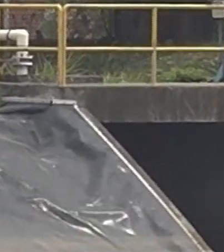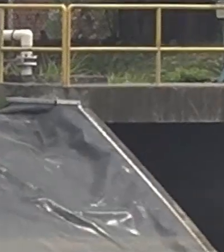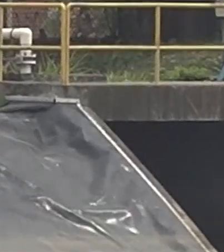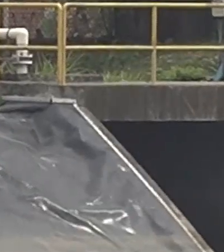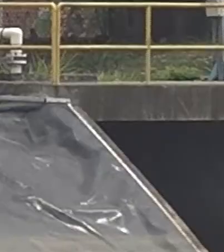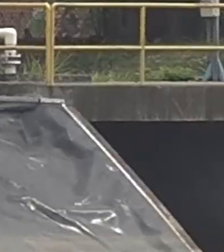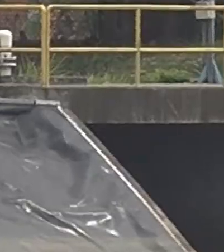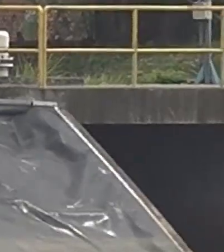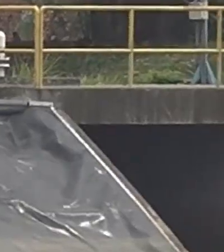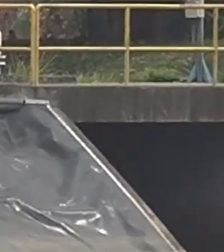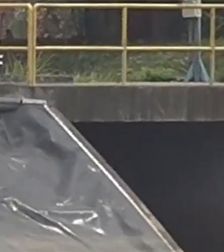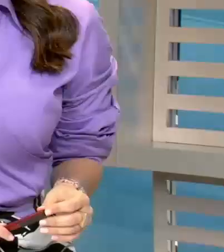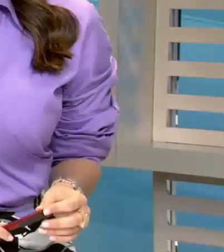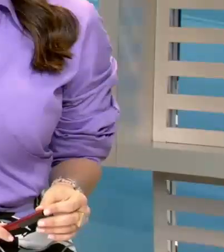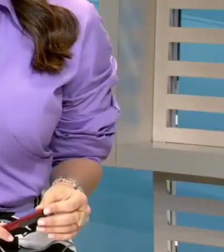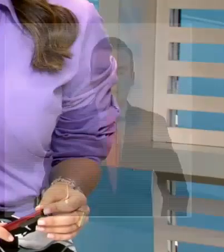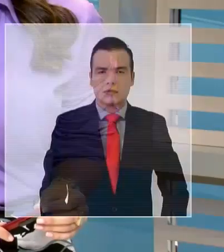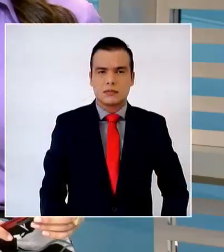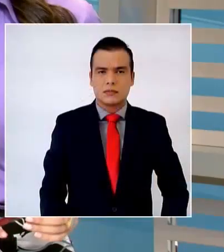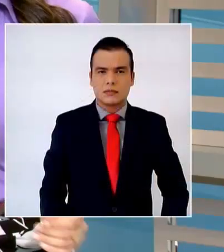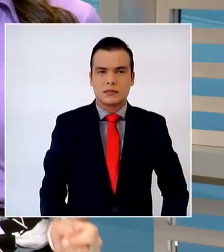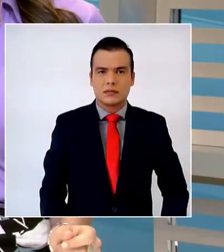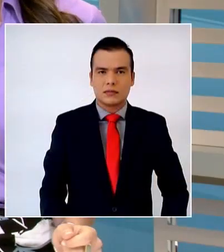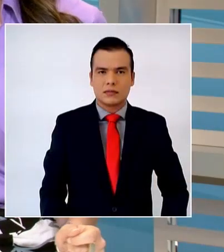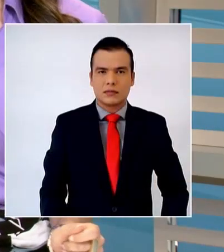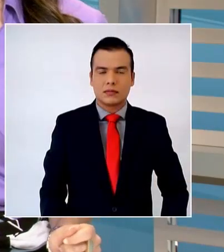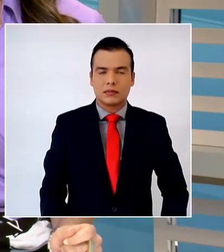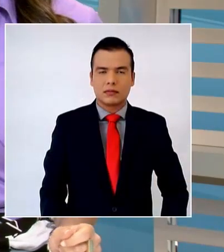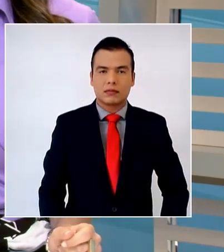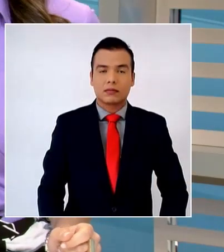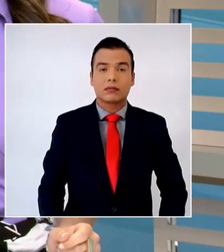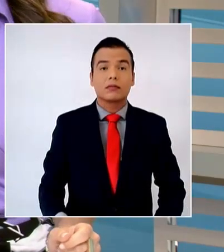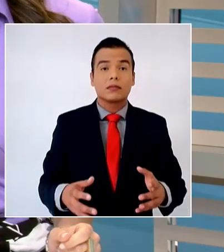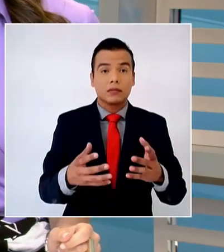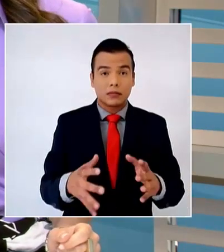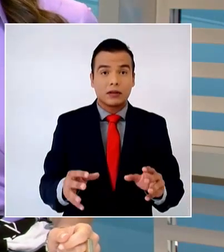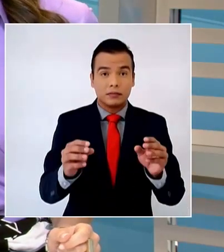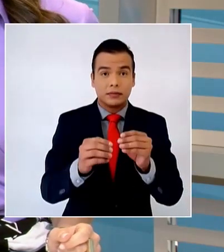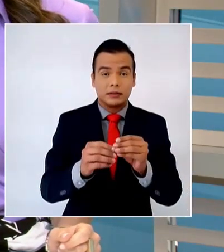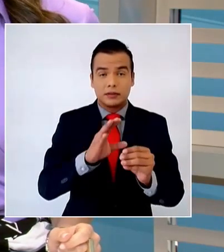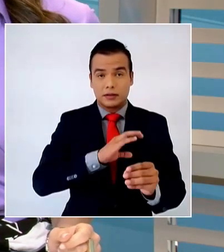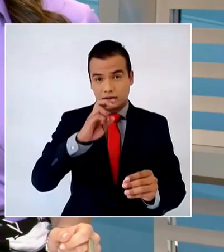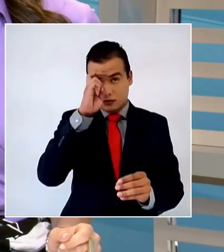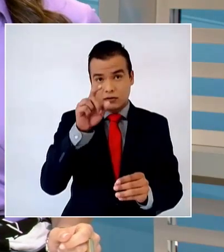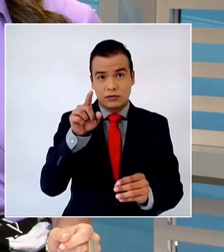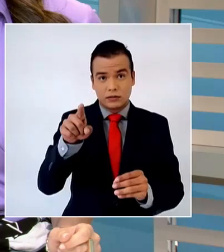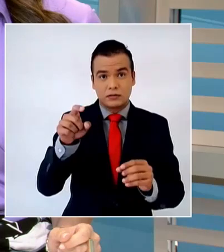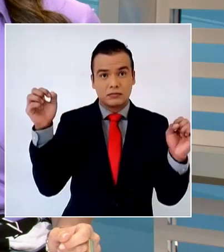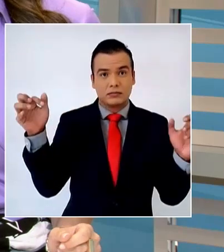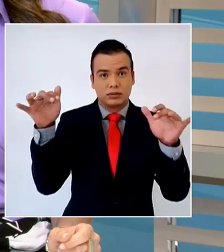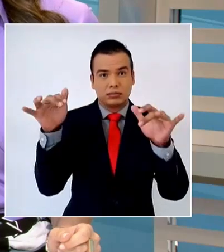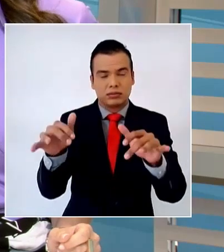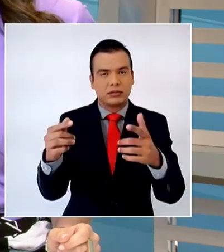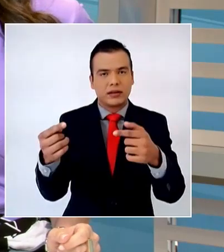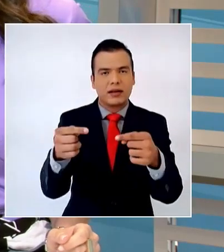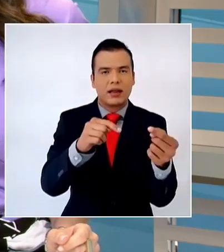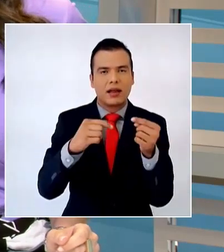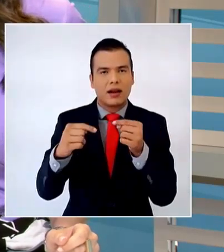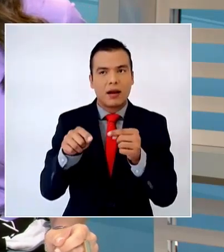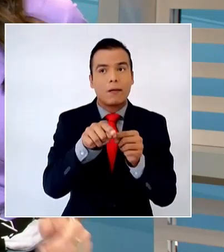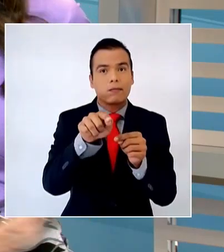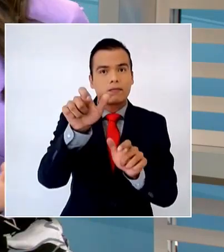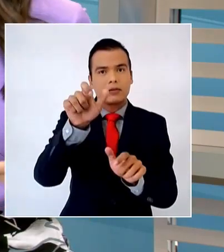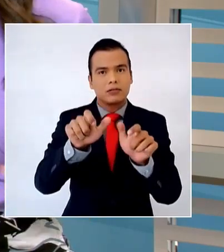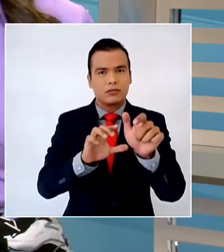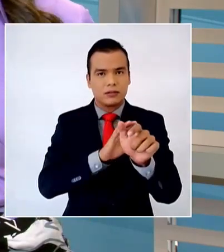de no ingresar a este lugar. Y miren, en el norte de Cali se cumplió el segundo ciclo de debates con los candidatos a la alcaldía de la